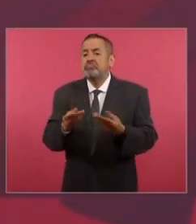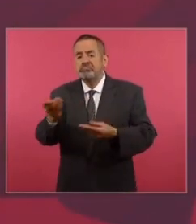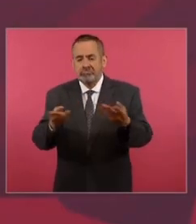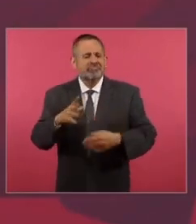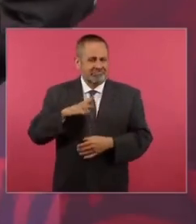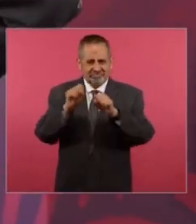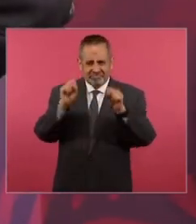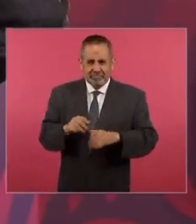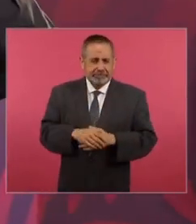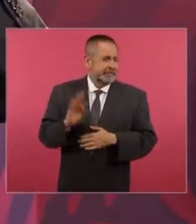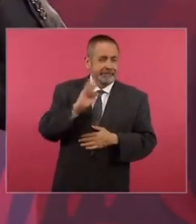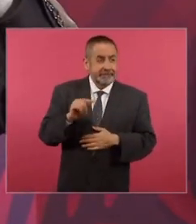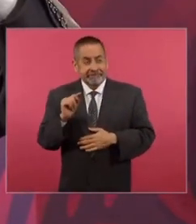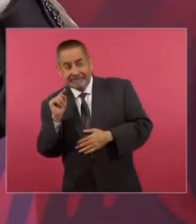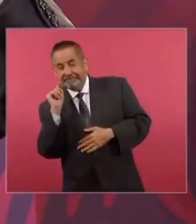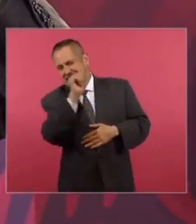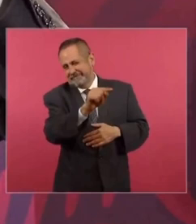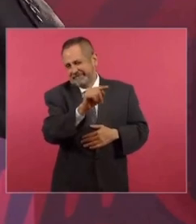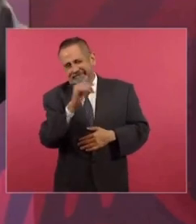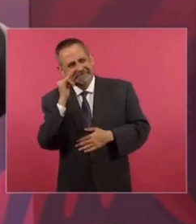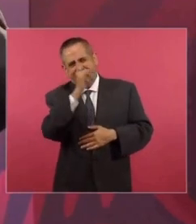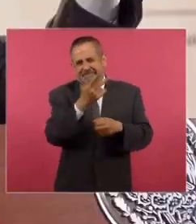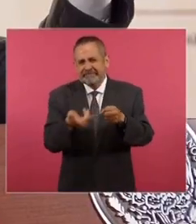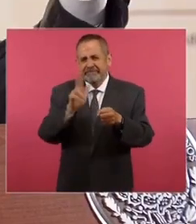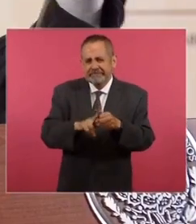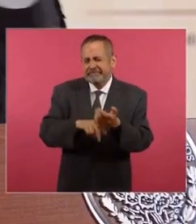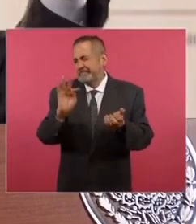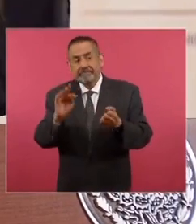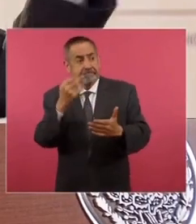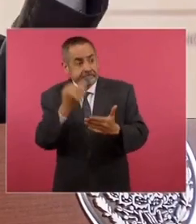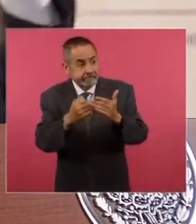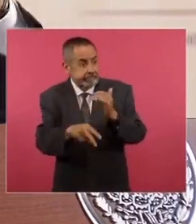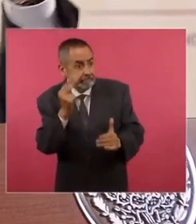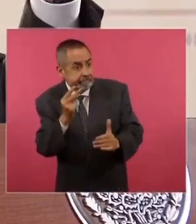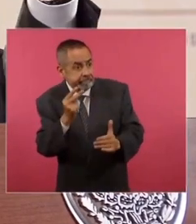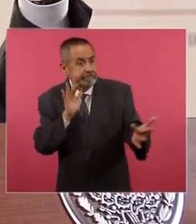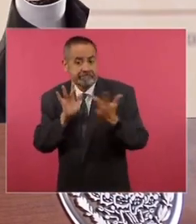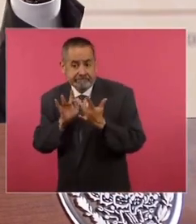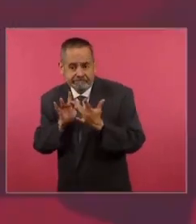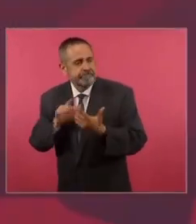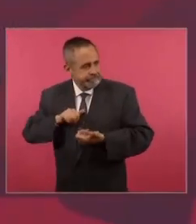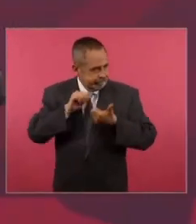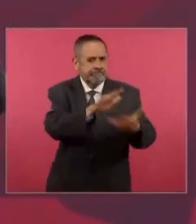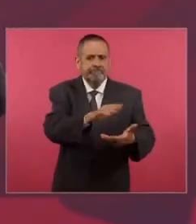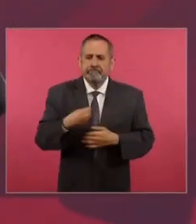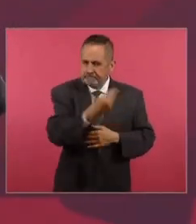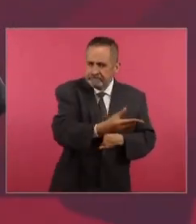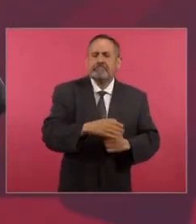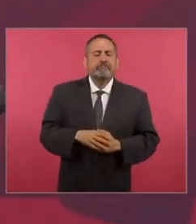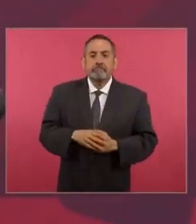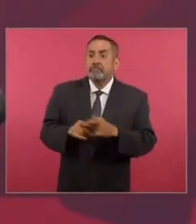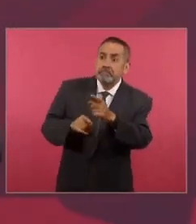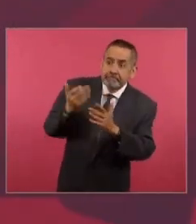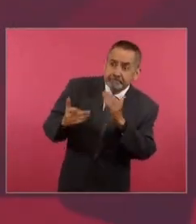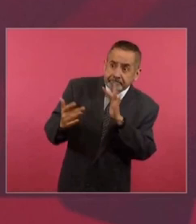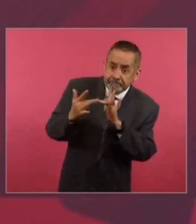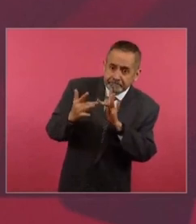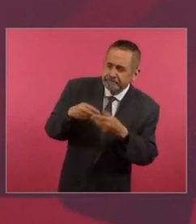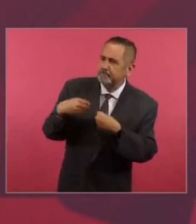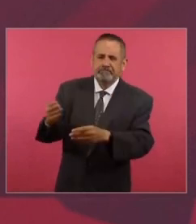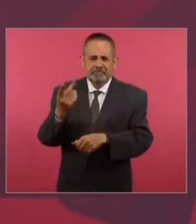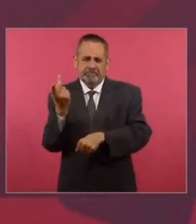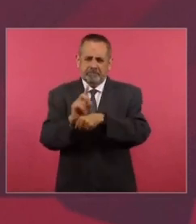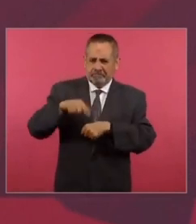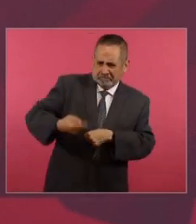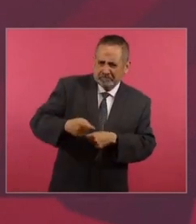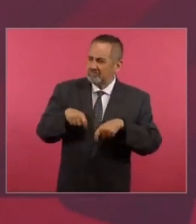sistema de salud de un hospital hace falta un medicamento se va a hablar y va a llegar el medicamento en un